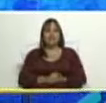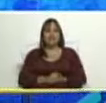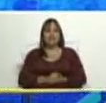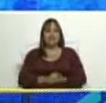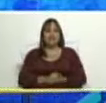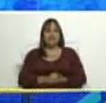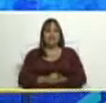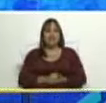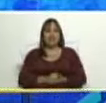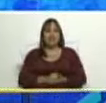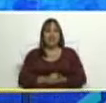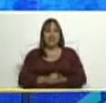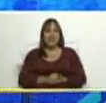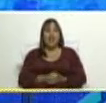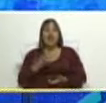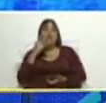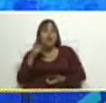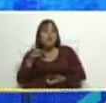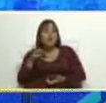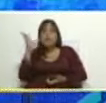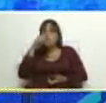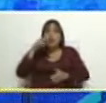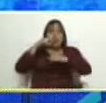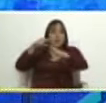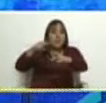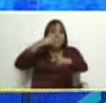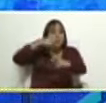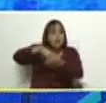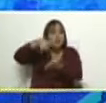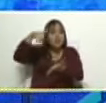Quien lo deje en azul, bórralo.